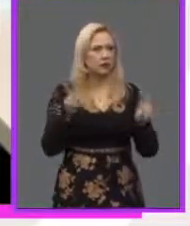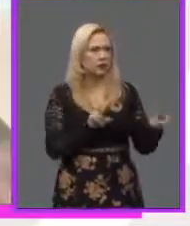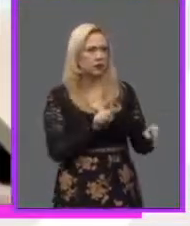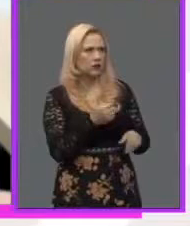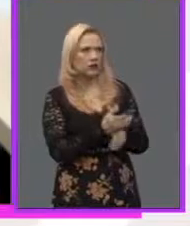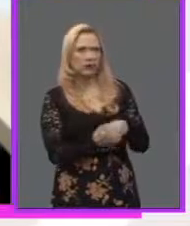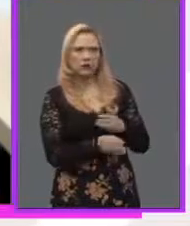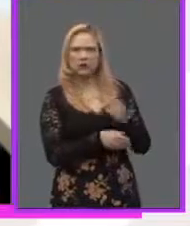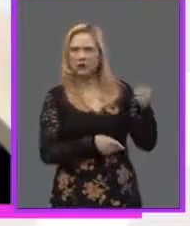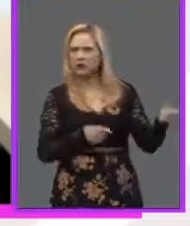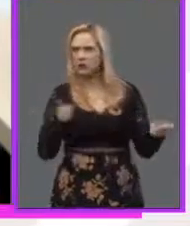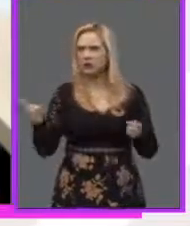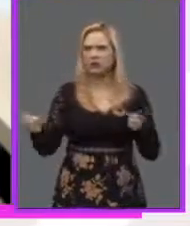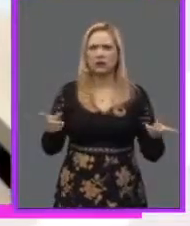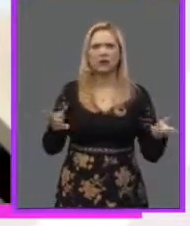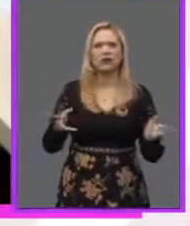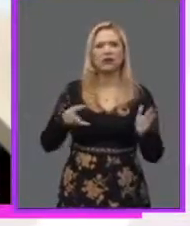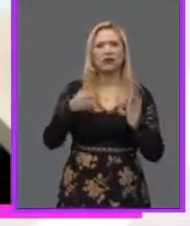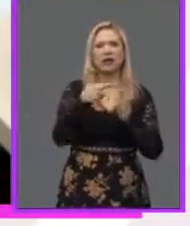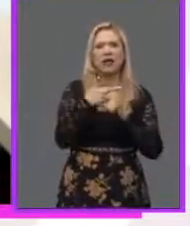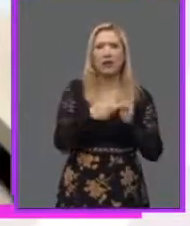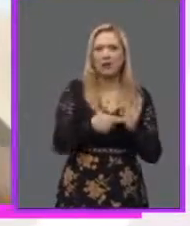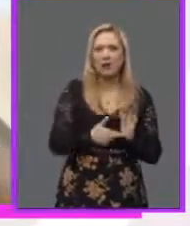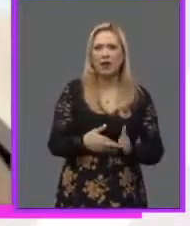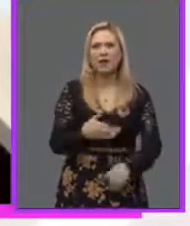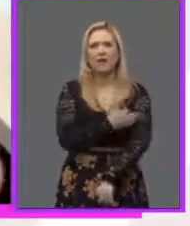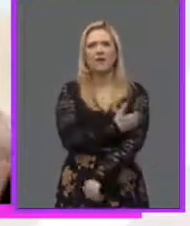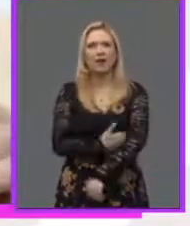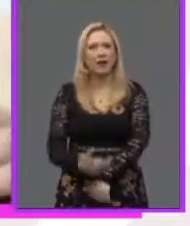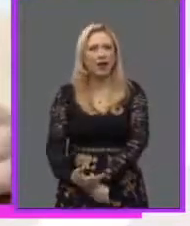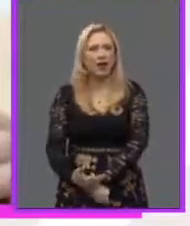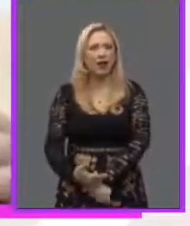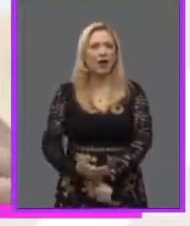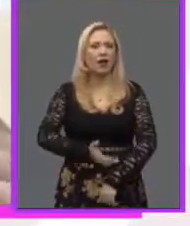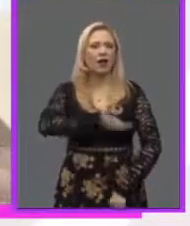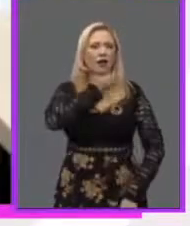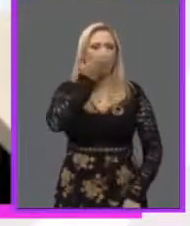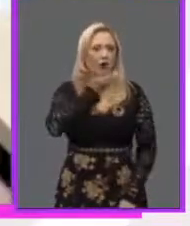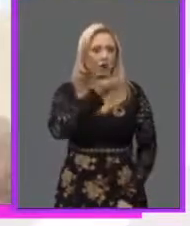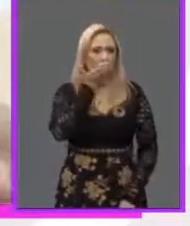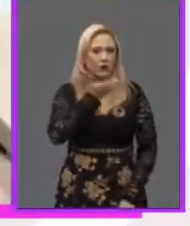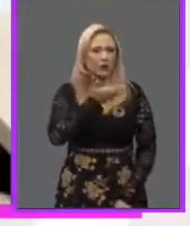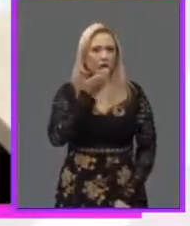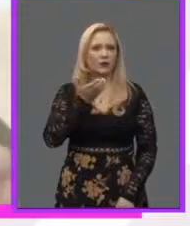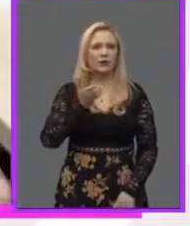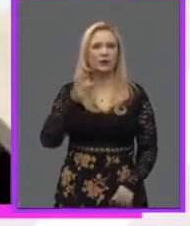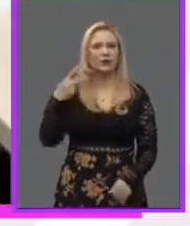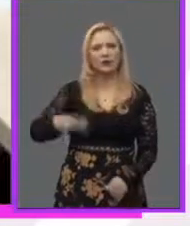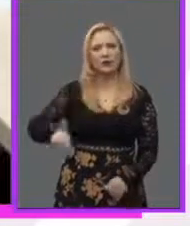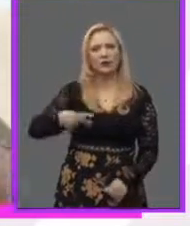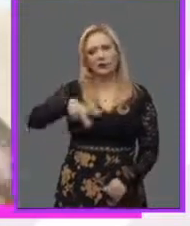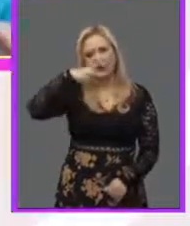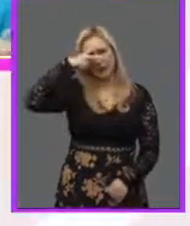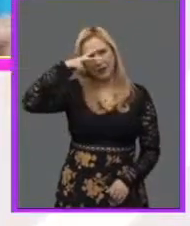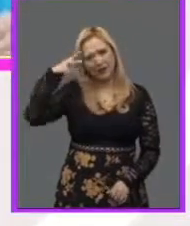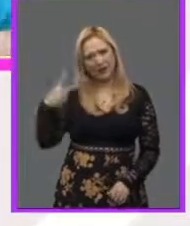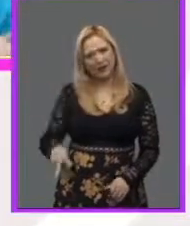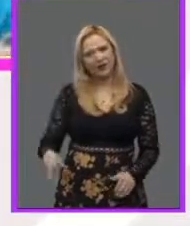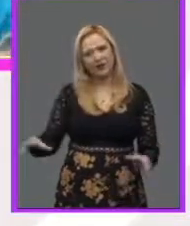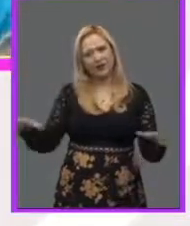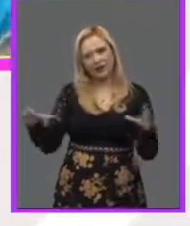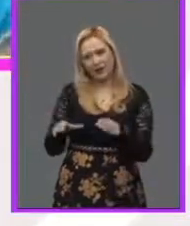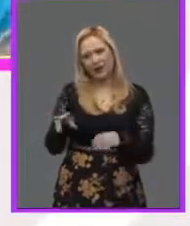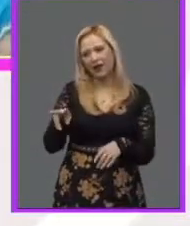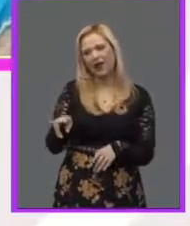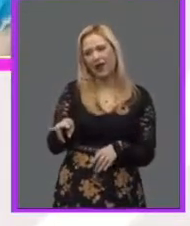a otras situaciones, pero parte de esta idea de que hay una norma, así como hay una familia tradicional, por ejemplo, así como hay roles de género preconcebidos para